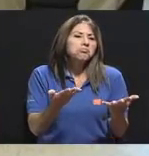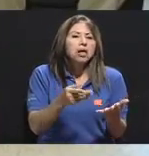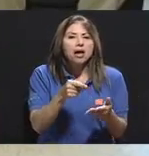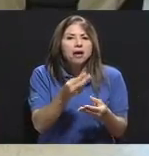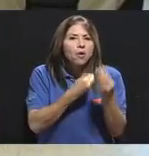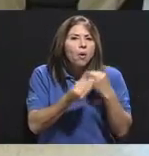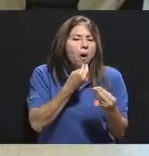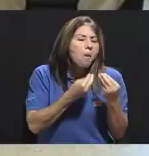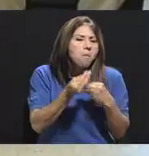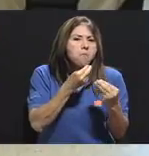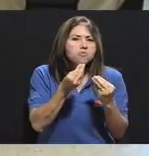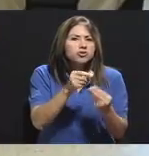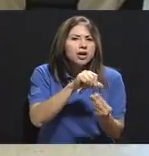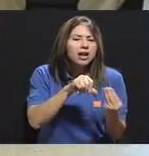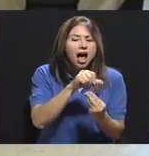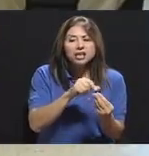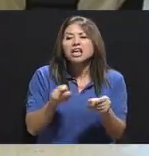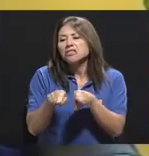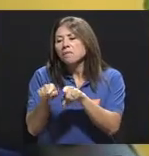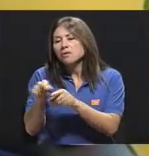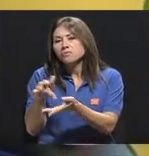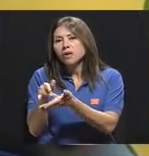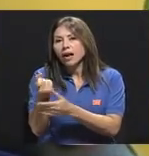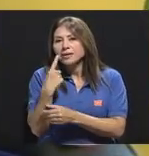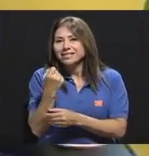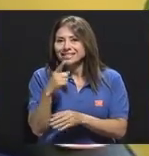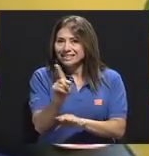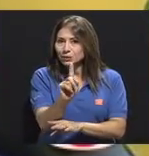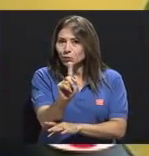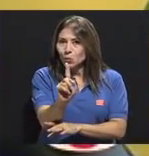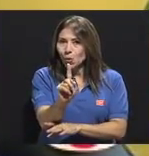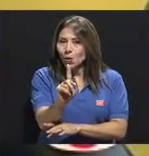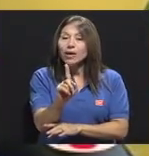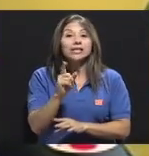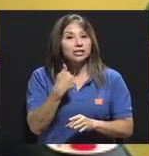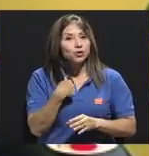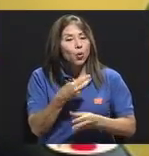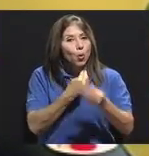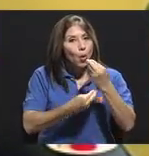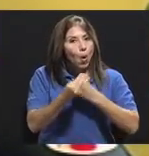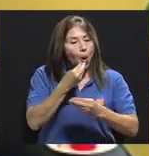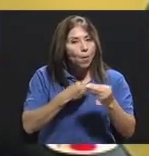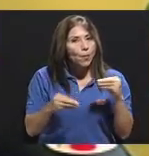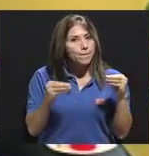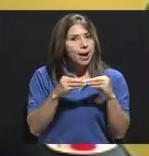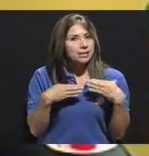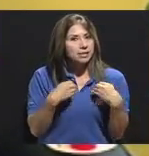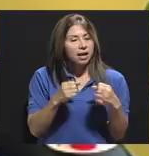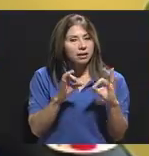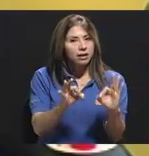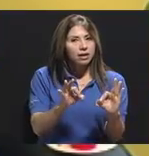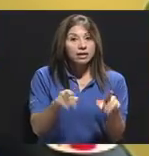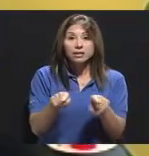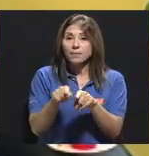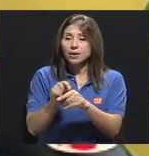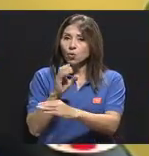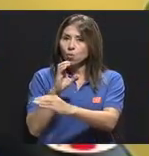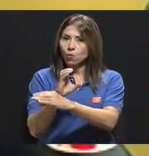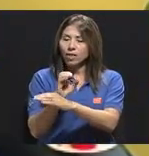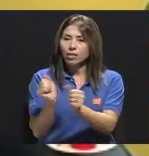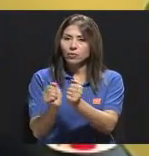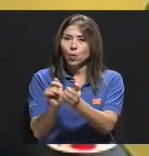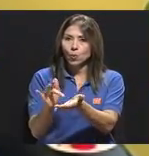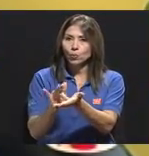inadecuada No tengo que trabajar junto con alimentarme más sanamente y cuidarme con el fármaco que el médico me indique